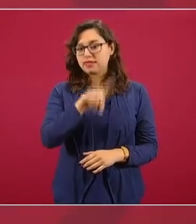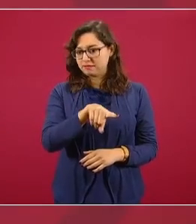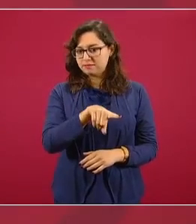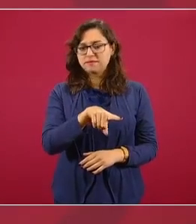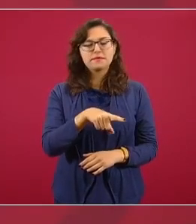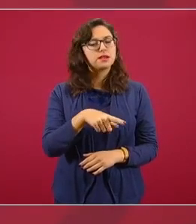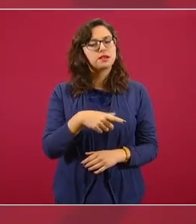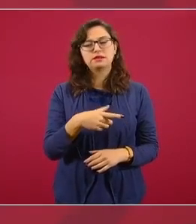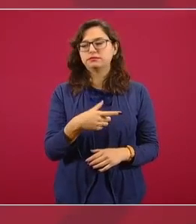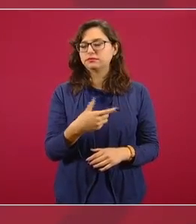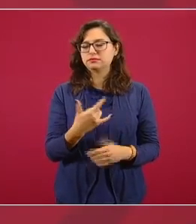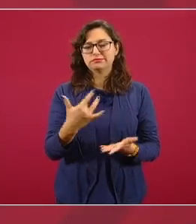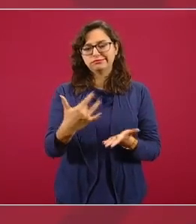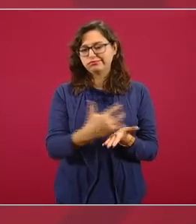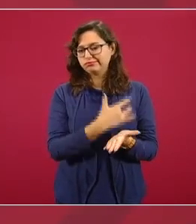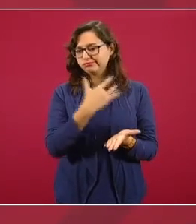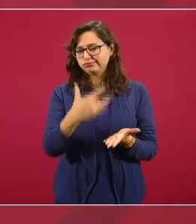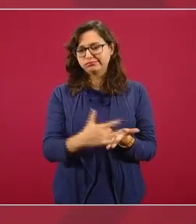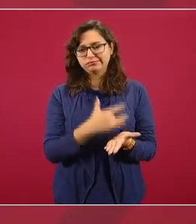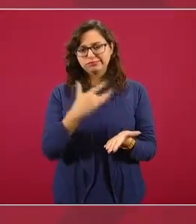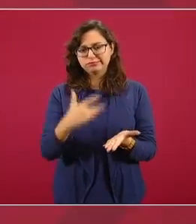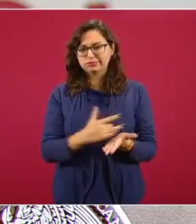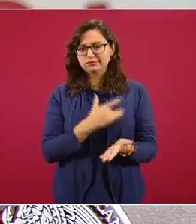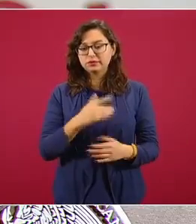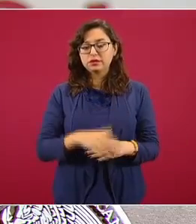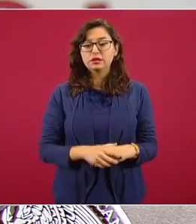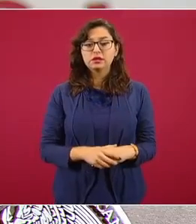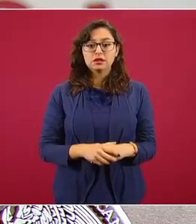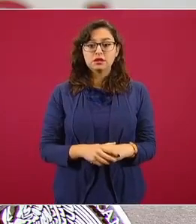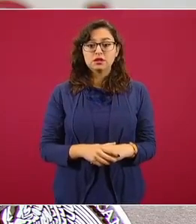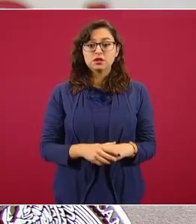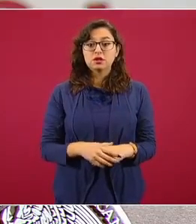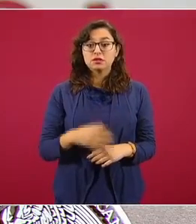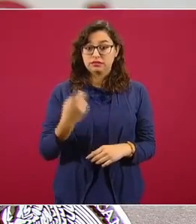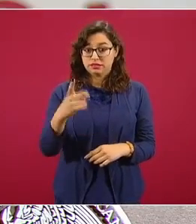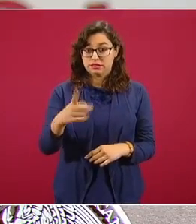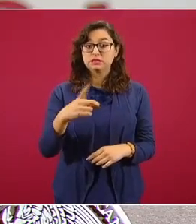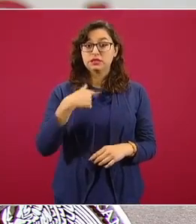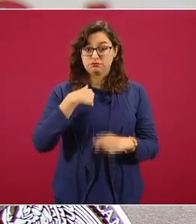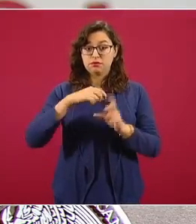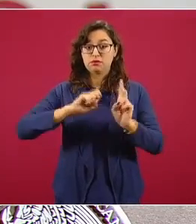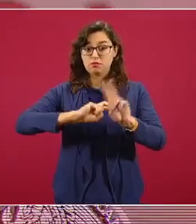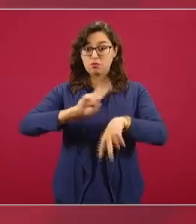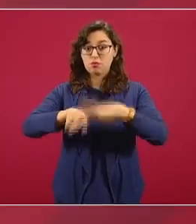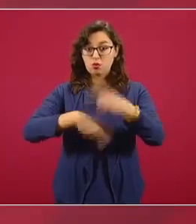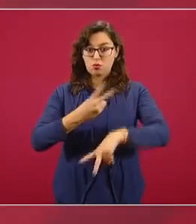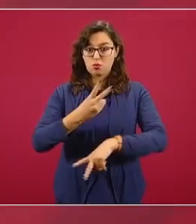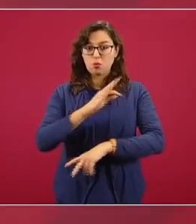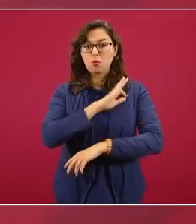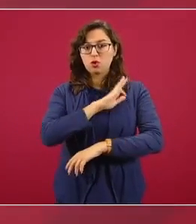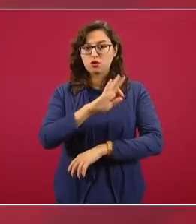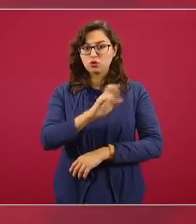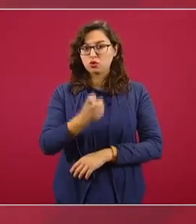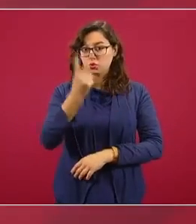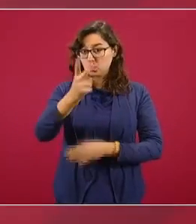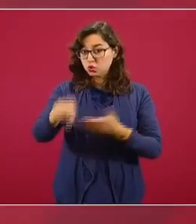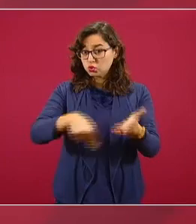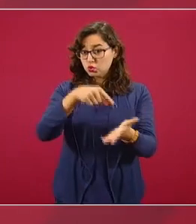lo mismo. Si puedo, ahora que voy en diciembre, visito los dos